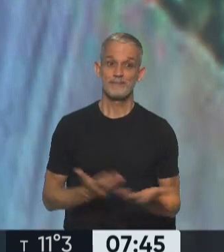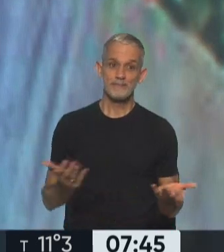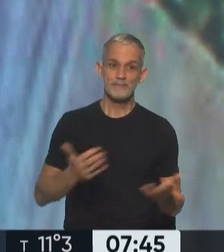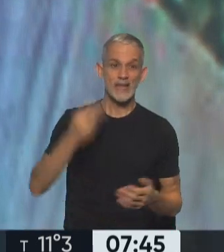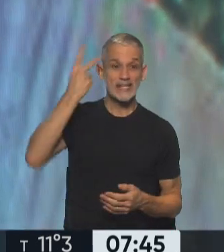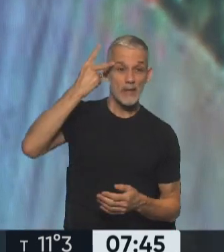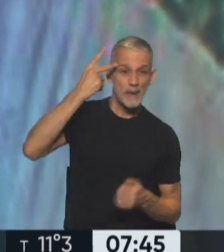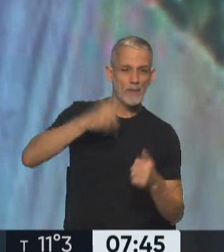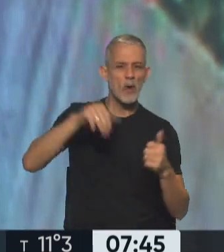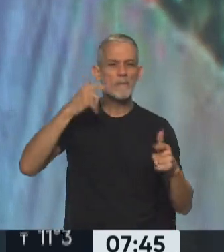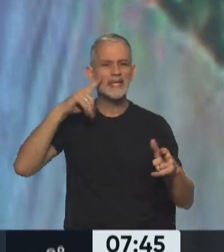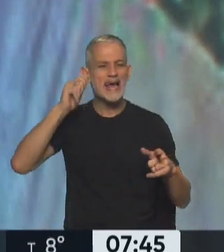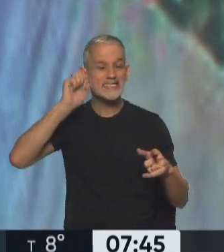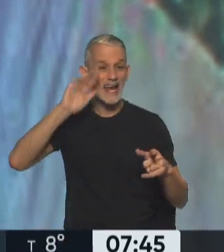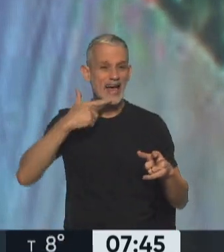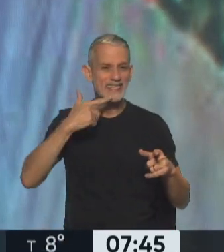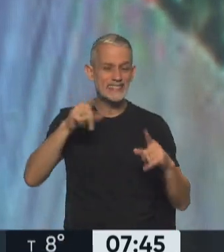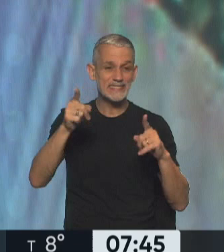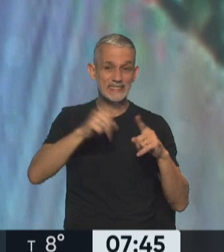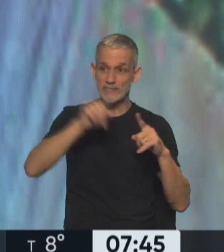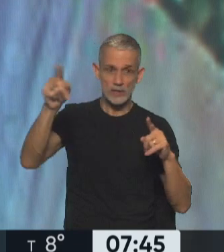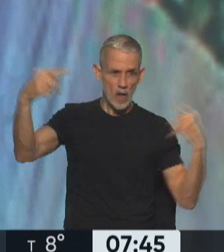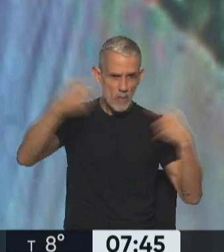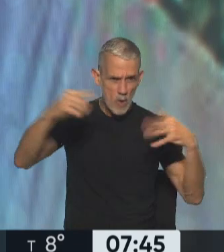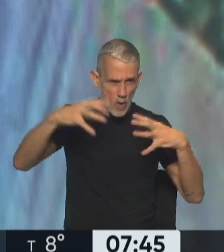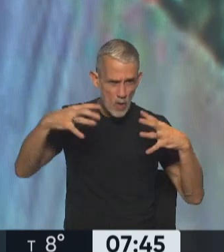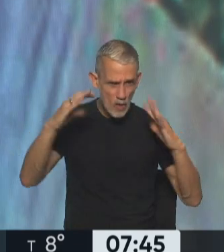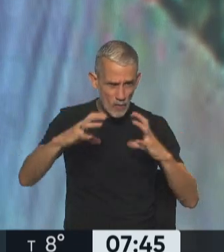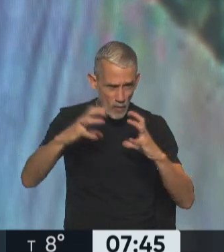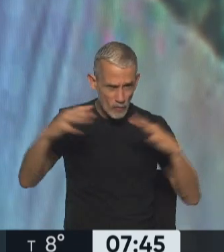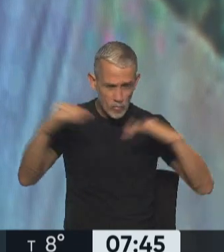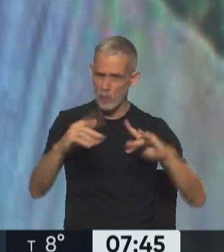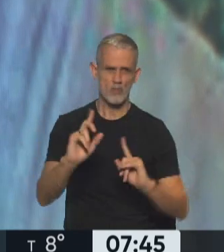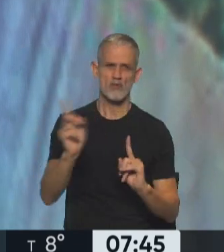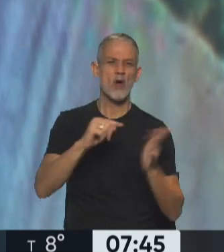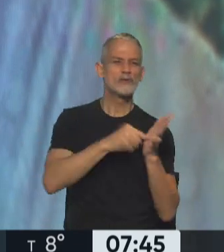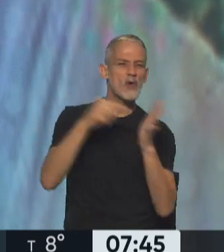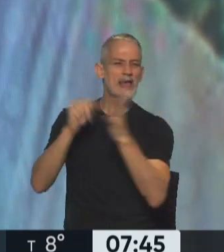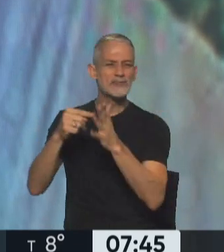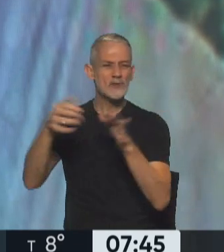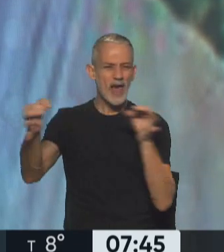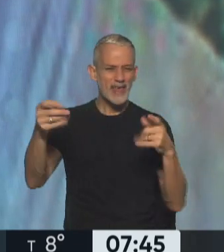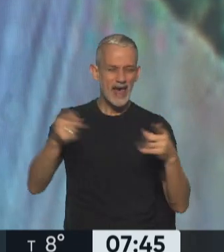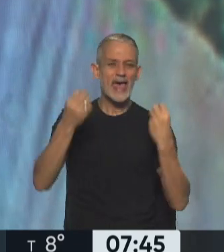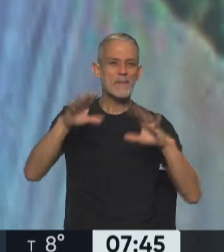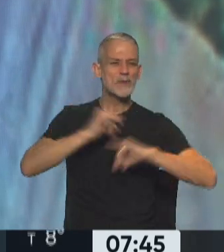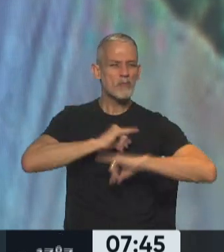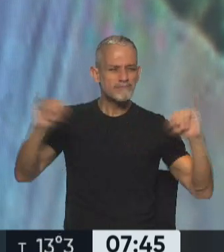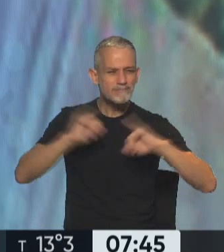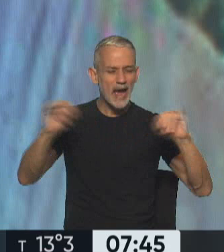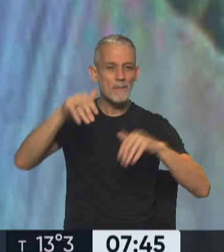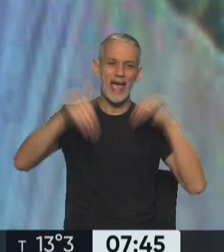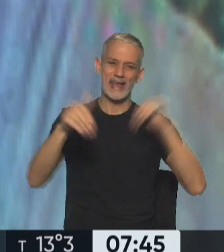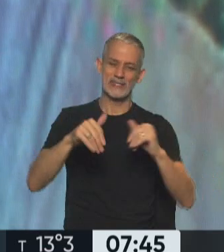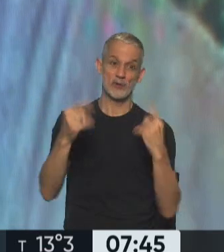São Pablo, Minas Gerais. Minas Gerais, São Pablo. No es un enfrentamiento de fútbol. Son las ciudades brasileñas donde comenzó la campaña electoral entre dos